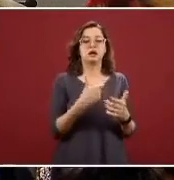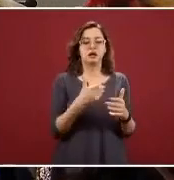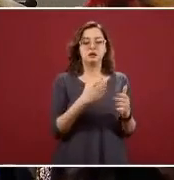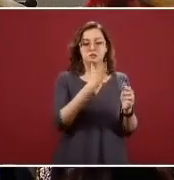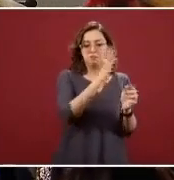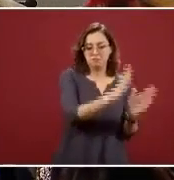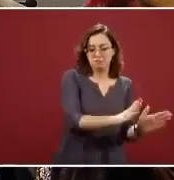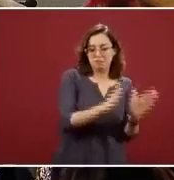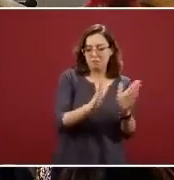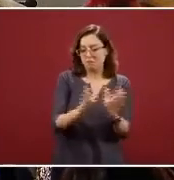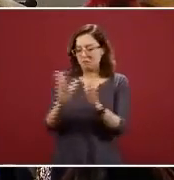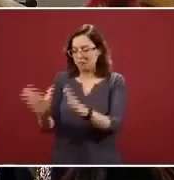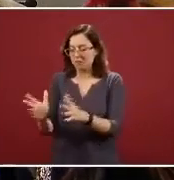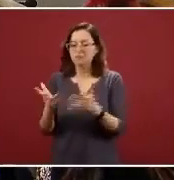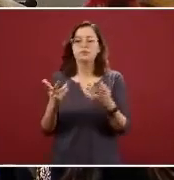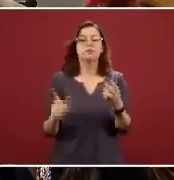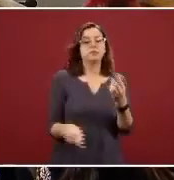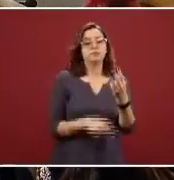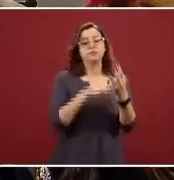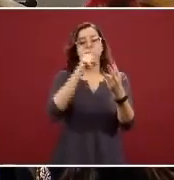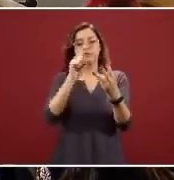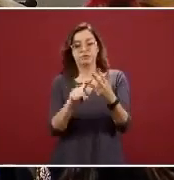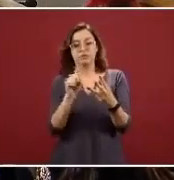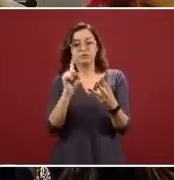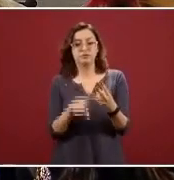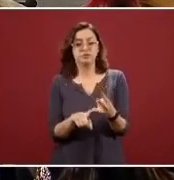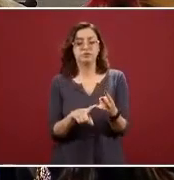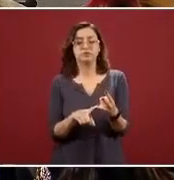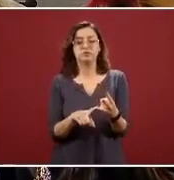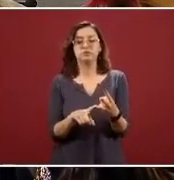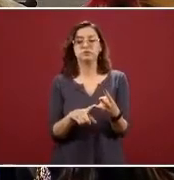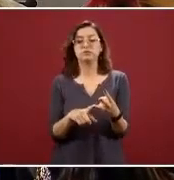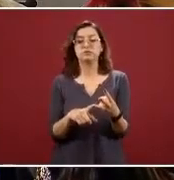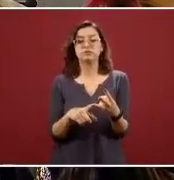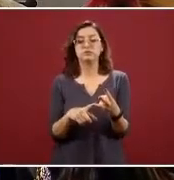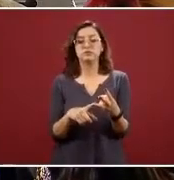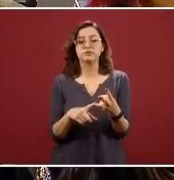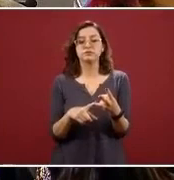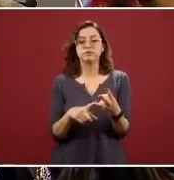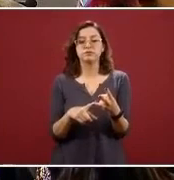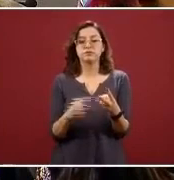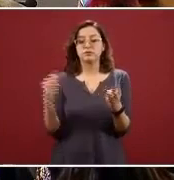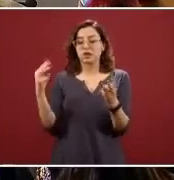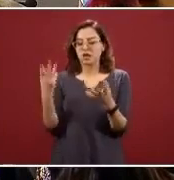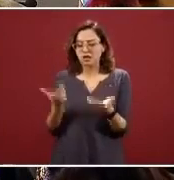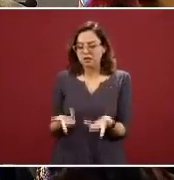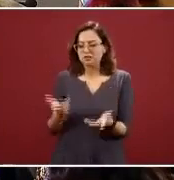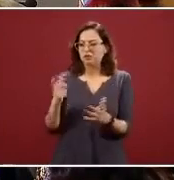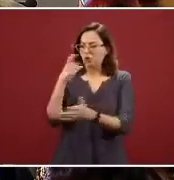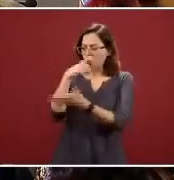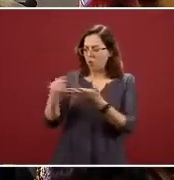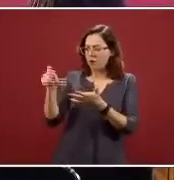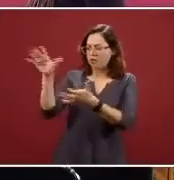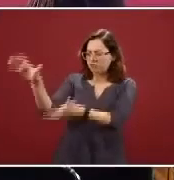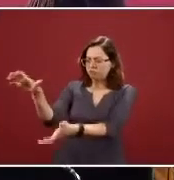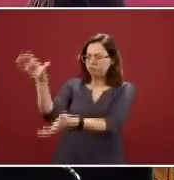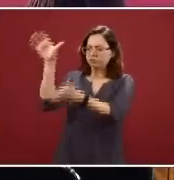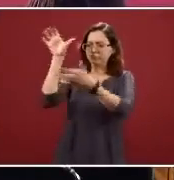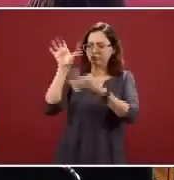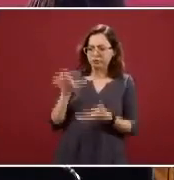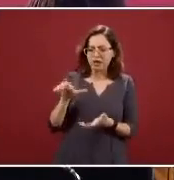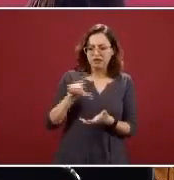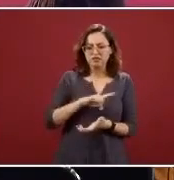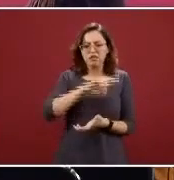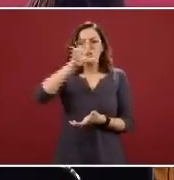tercer momento, que también voy a describir más adelante, fue la metodología para ver cómo vamos a distribuir estos insumos tanto entre las